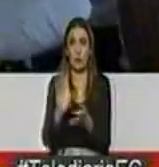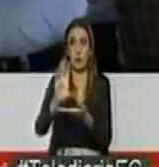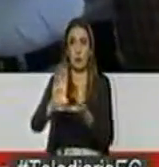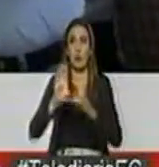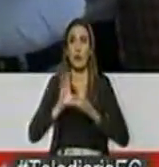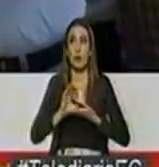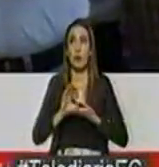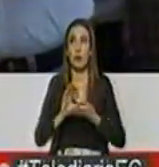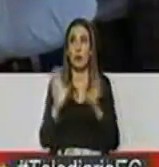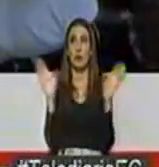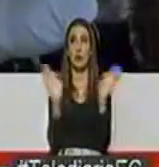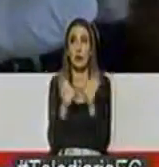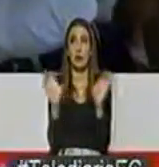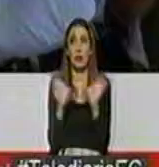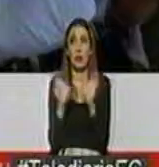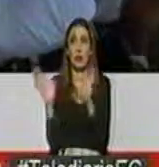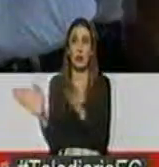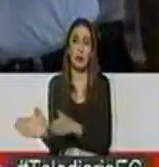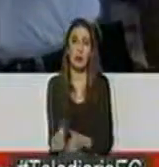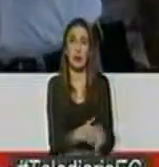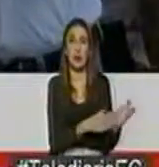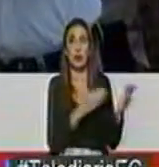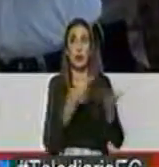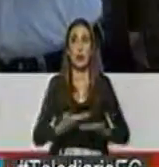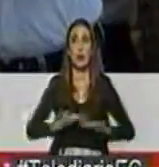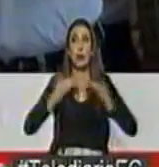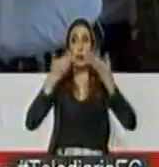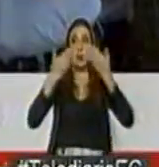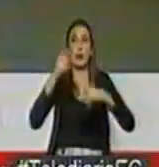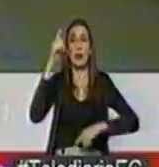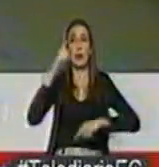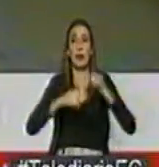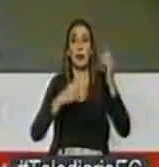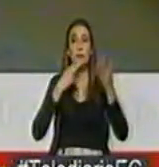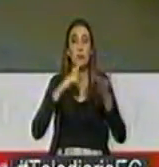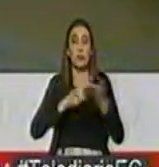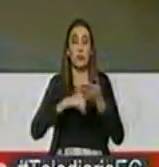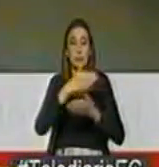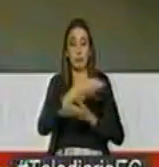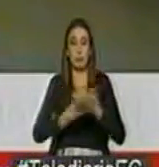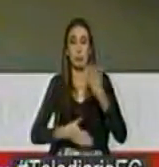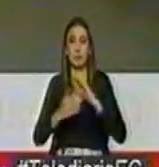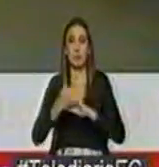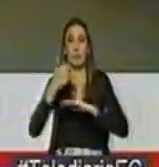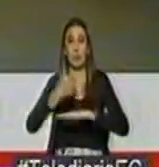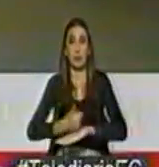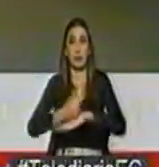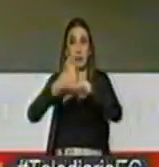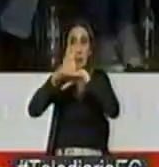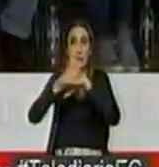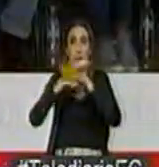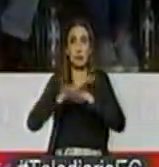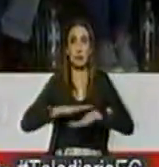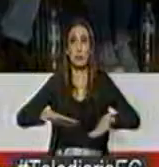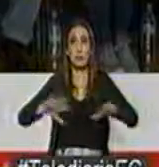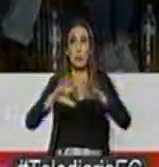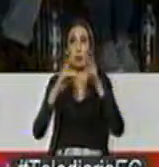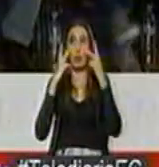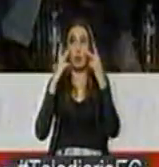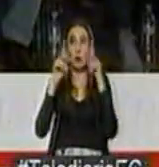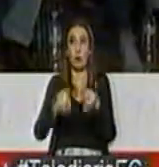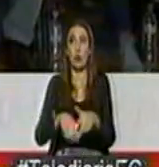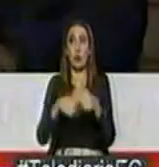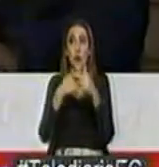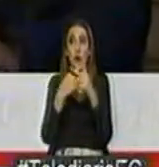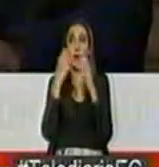cuando te miras por qué las autoridades informaron que con estos recursos se inician los trabajos